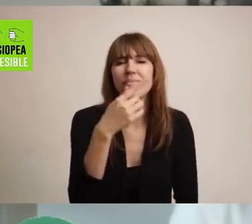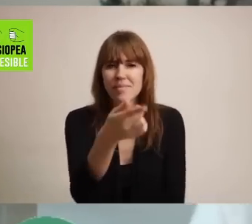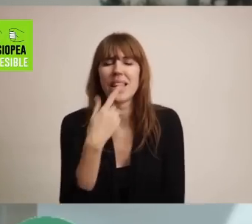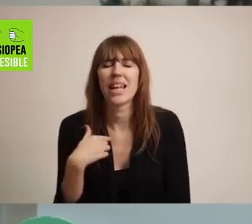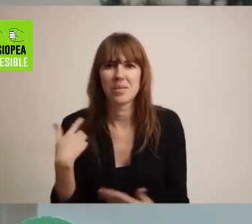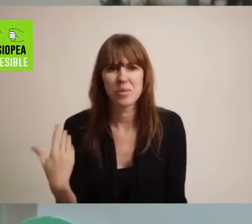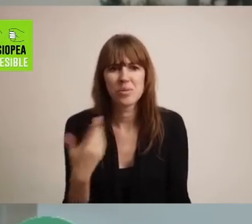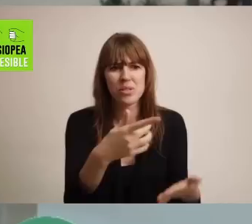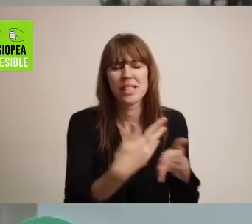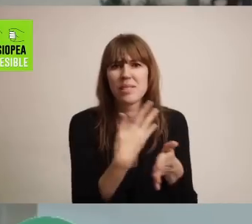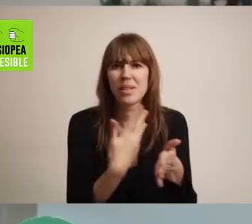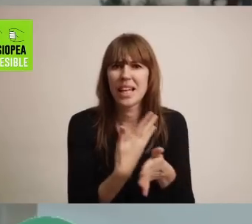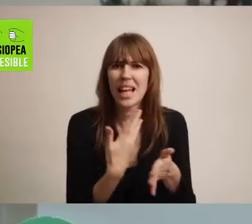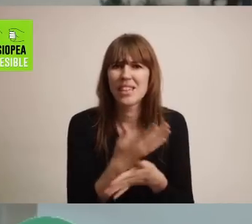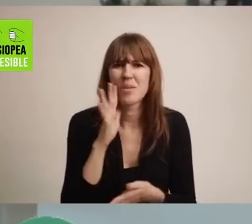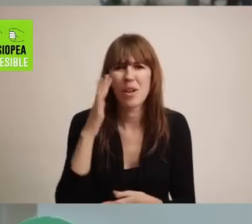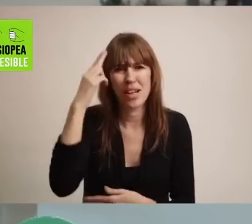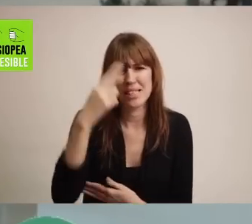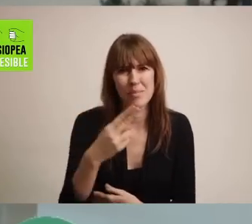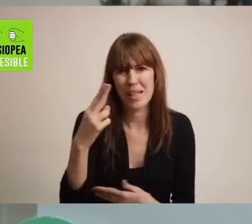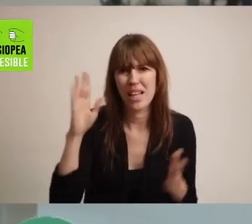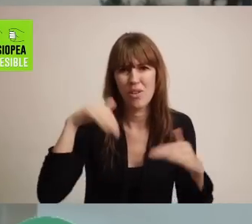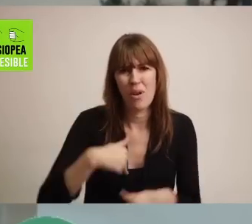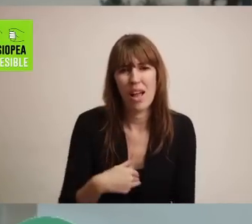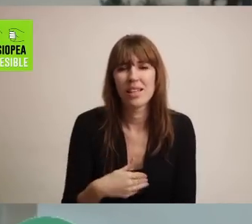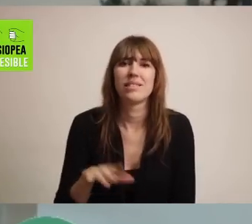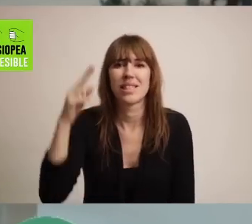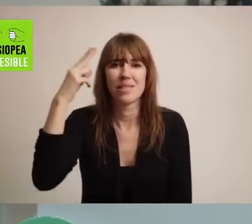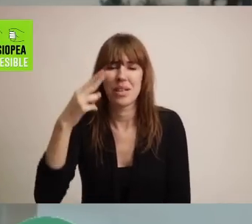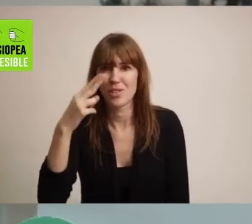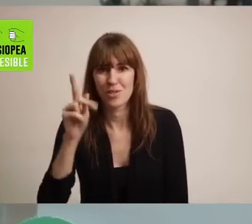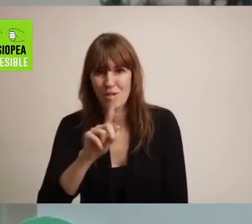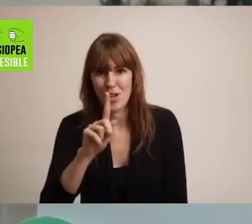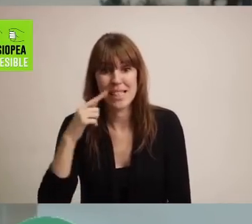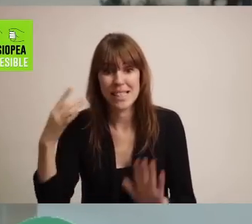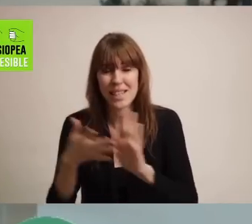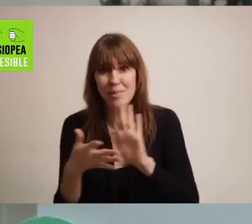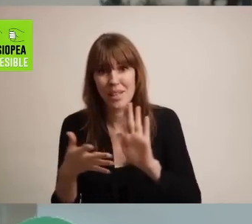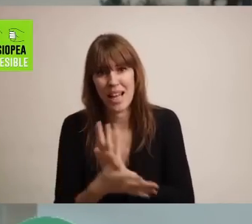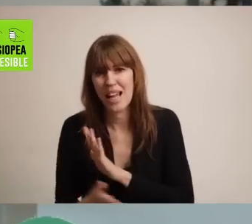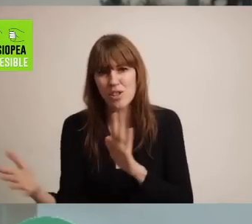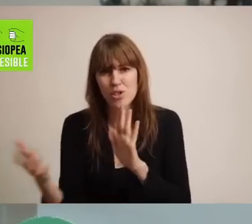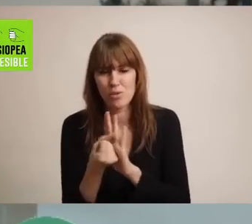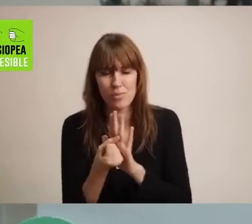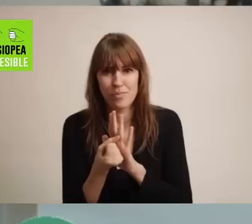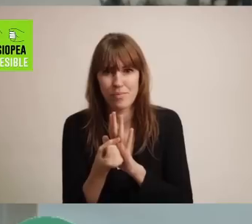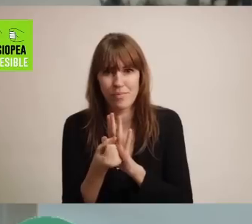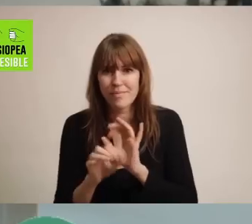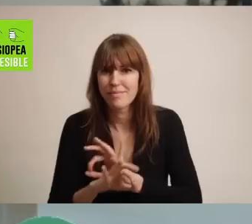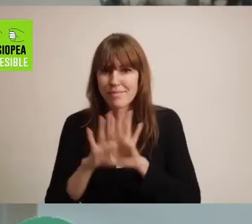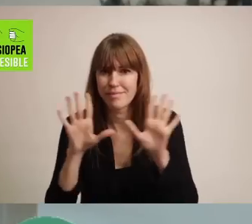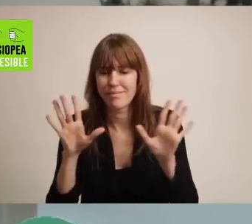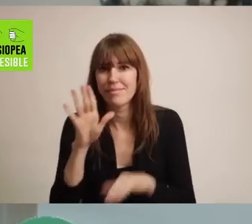no respetas las distintas técnicas. No es un tema de no respetar, es un tema de explicar las cosas como son. Es un tema